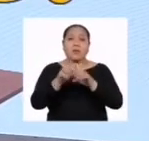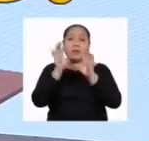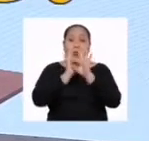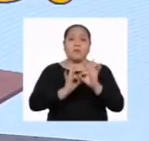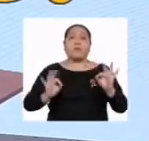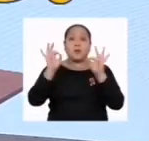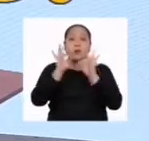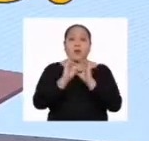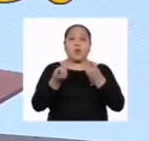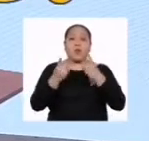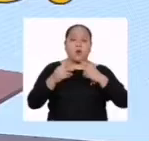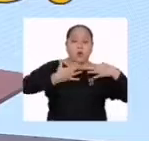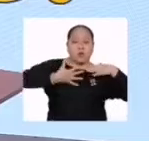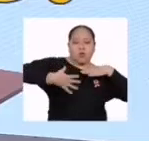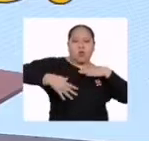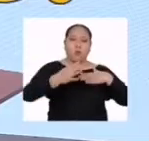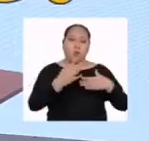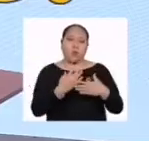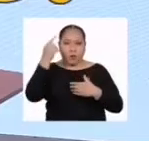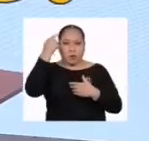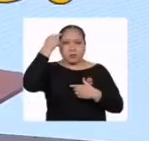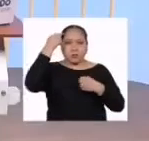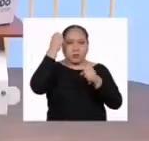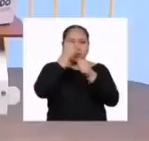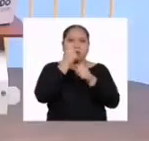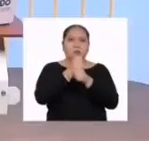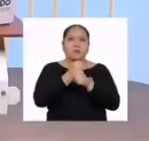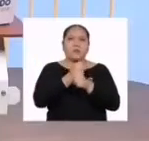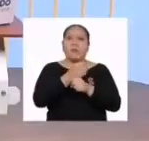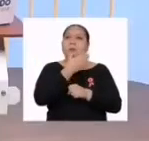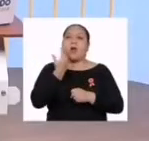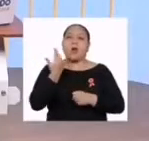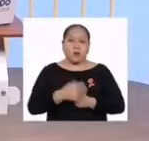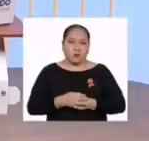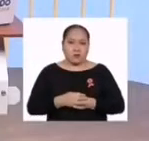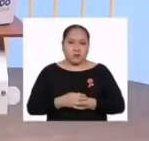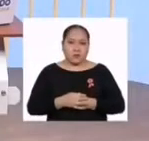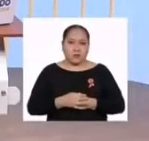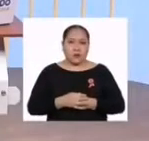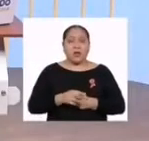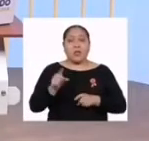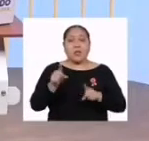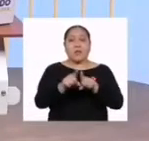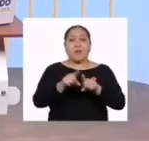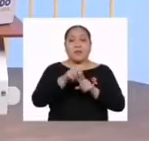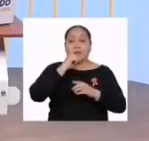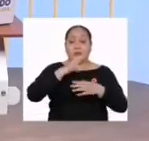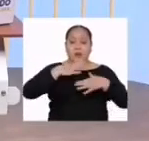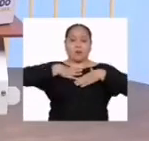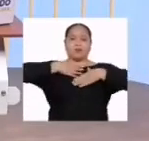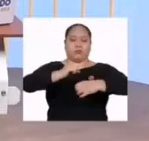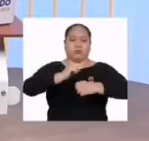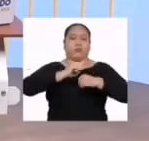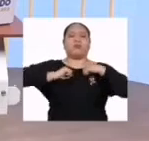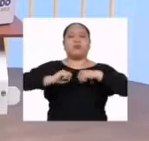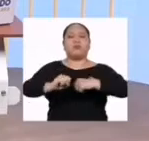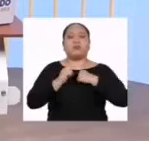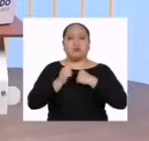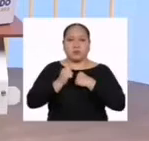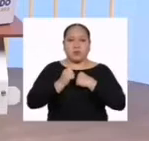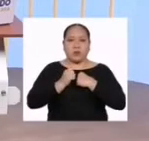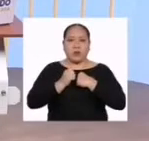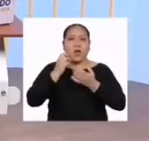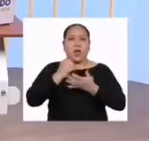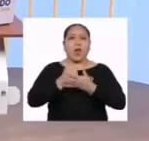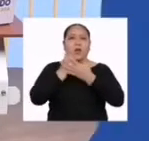porque cuando nos movemos nuestra mente trabaja mejor. Dicho de otro modo, el movimiento provee a nuestro cuerpo